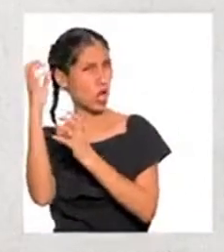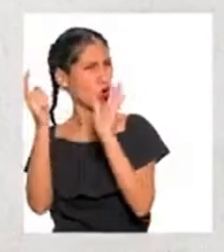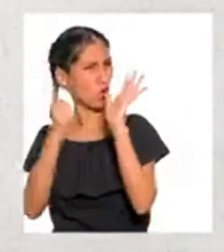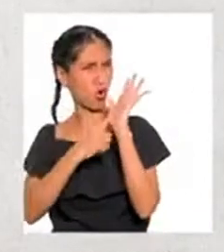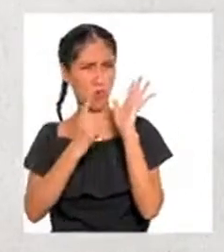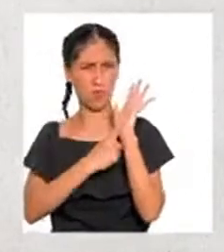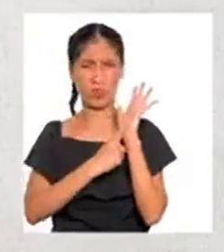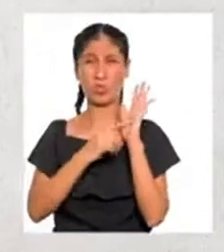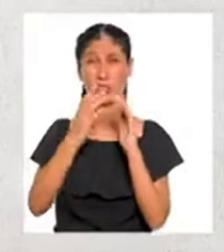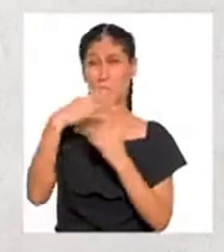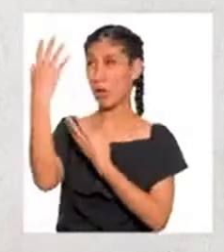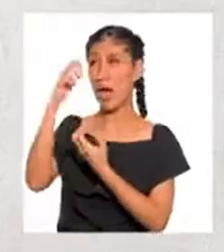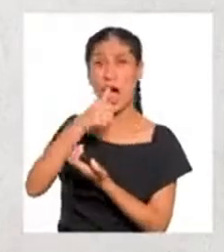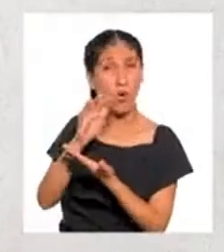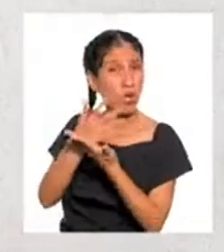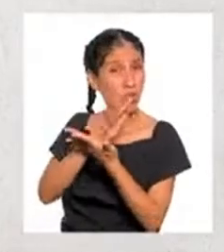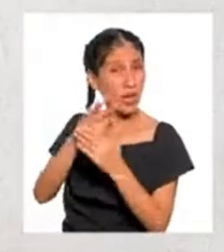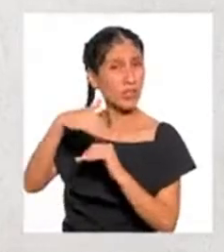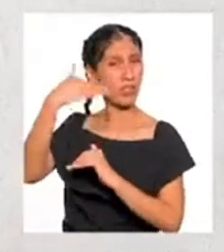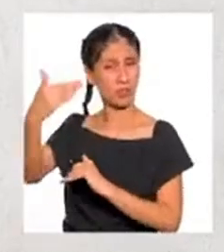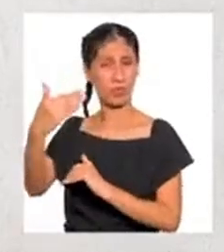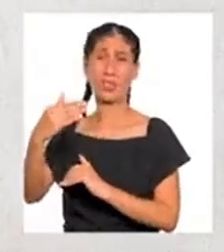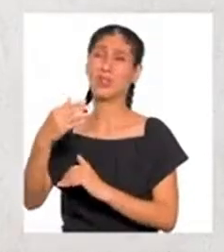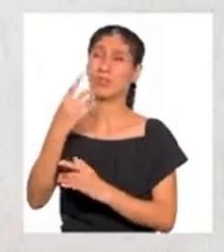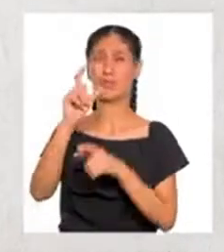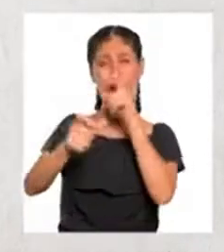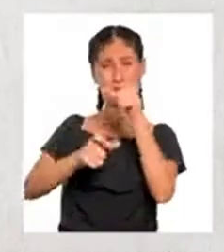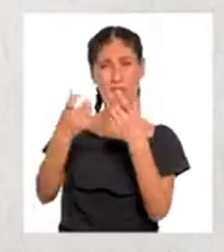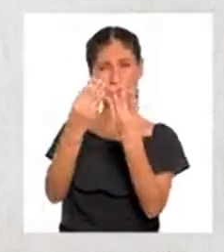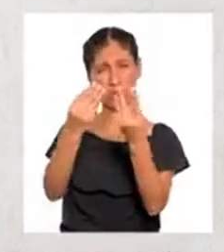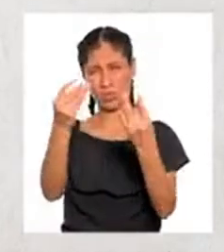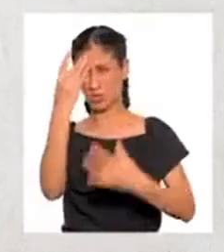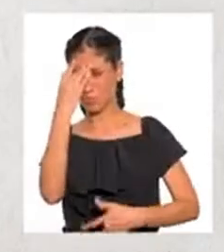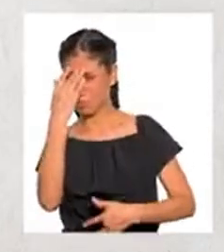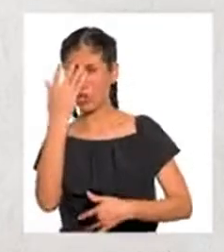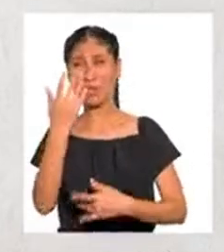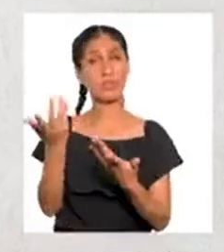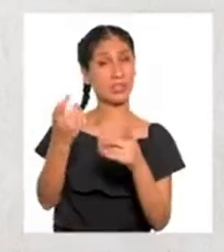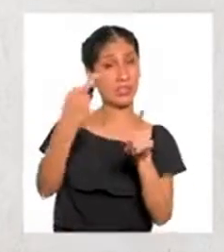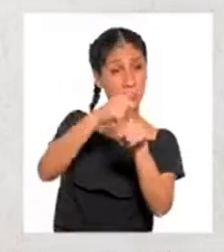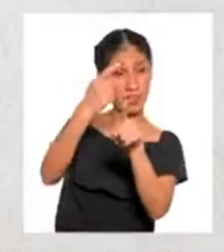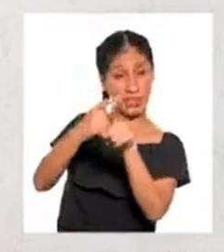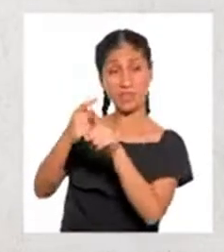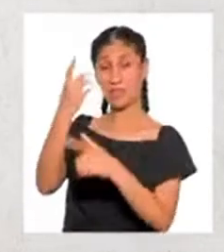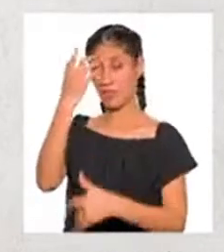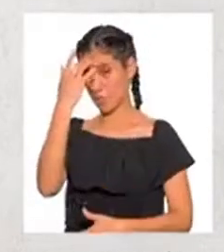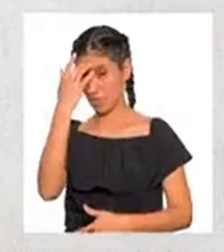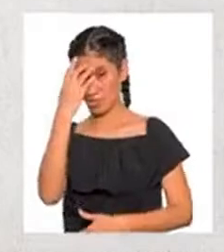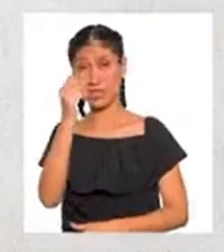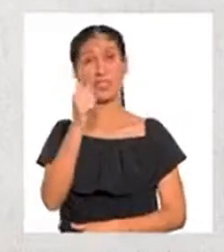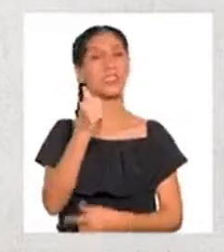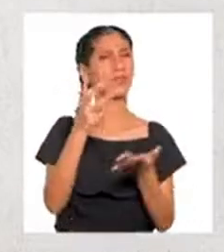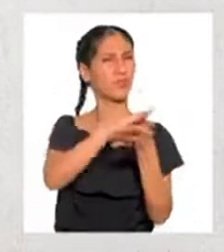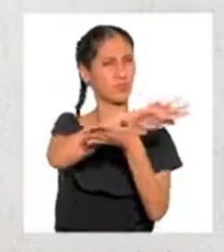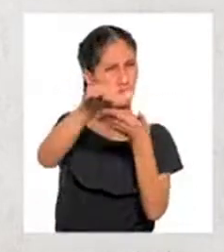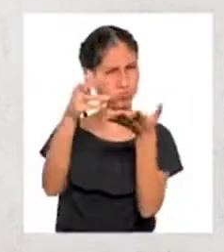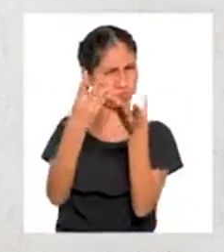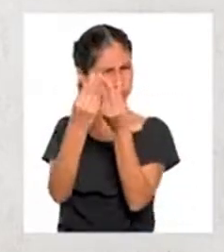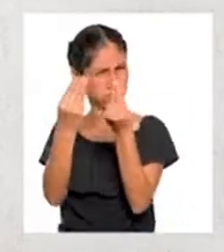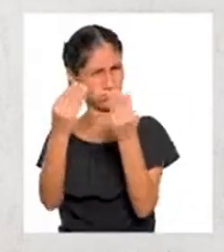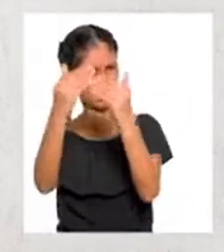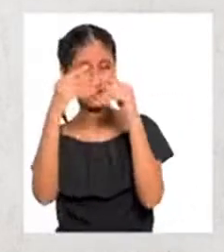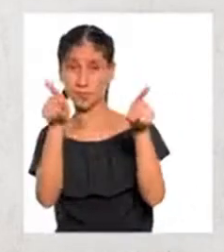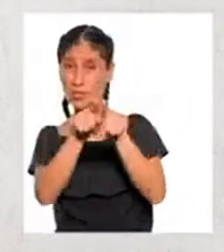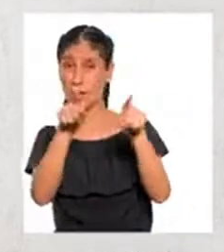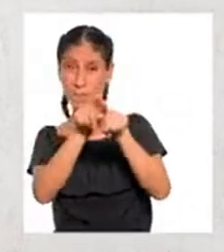facilitaron la aparición de brotes epidémicos de enfermedades digestivas y respiratorias agudas. También leyendo a la CEPAL, encontré